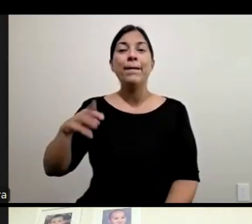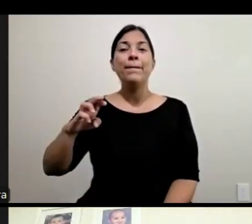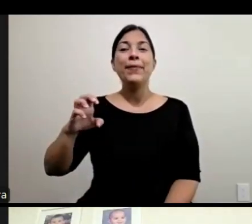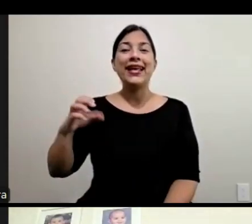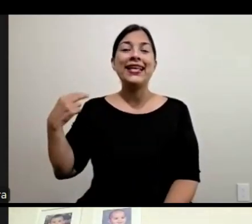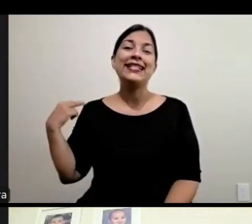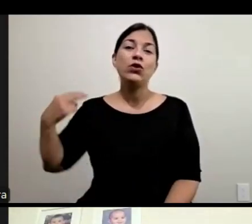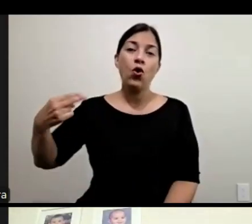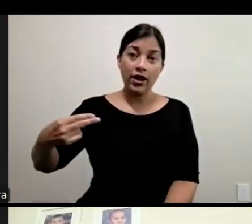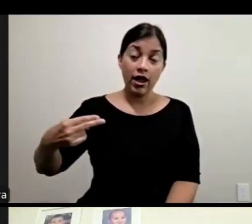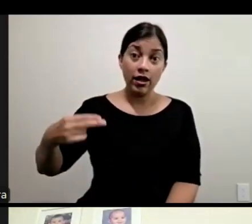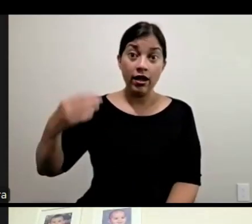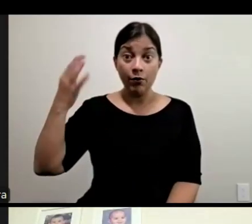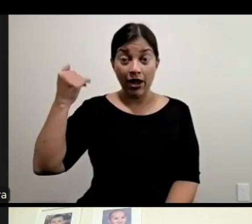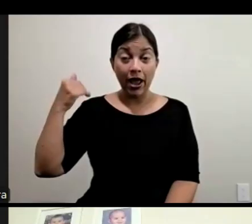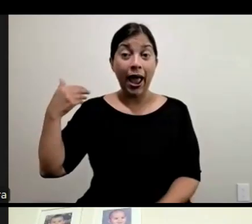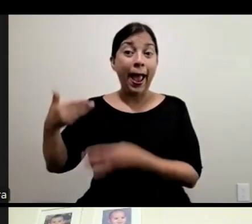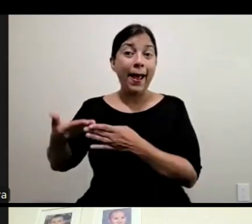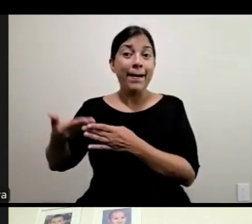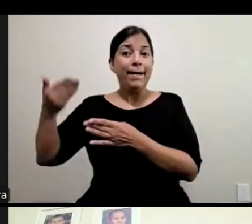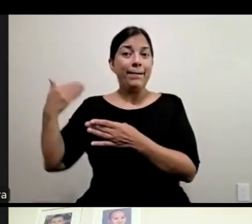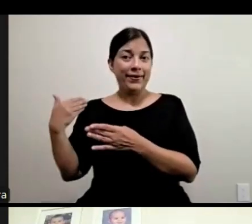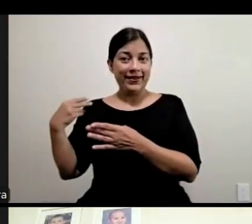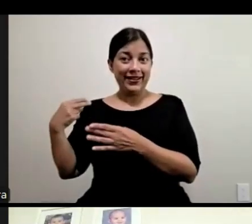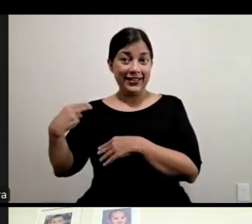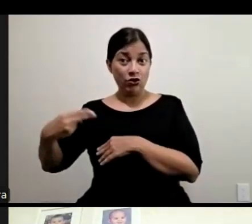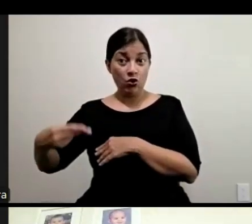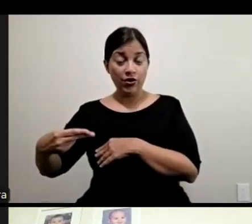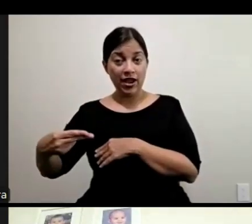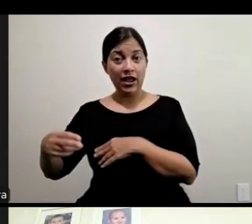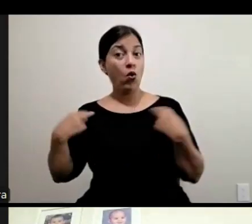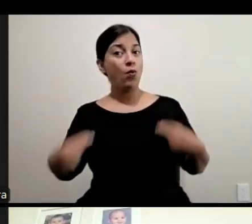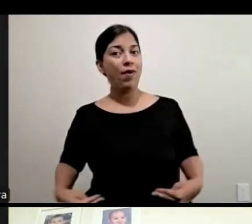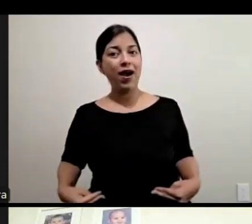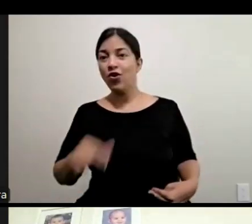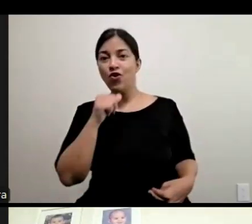¿Por qué? Porque en la prehistoria el ser humano todavía no